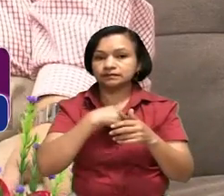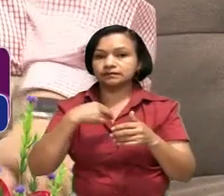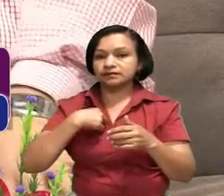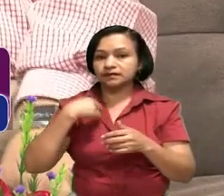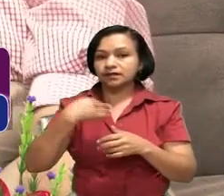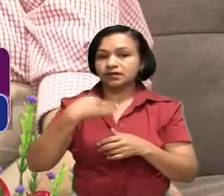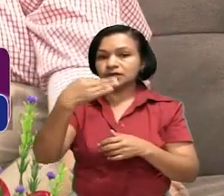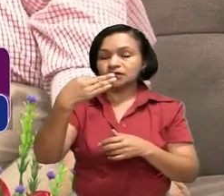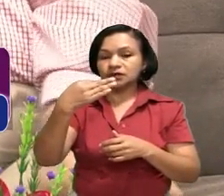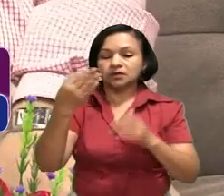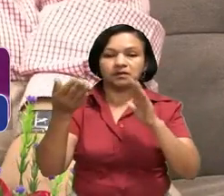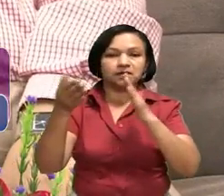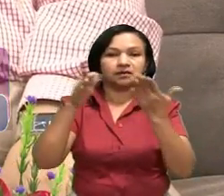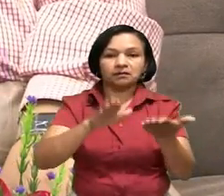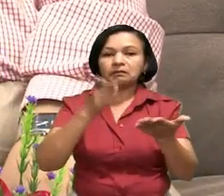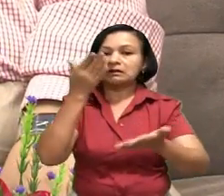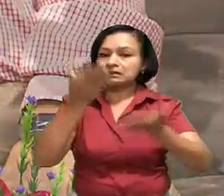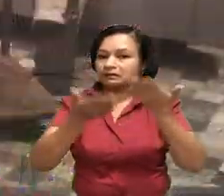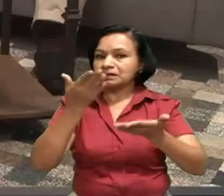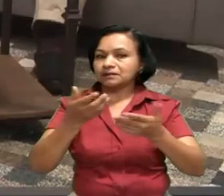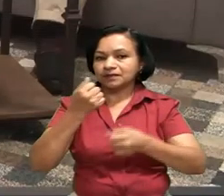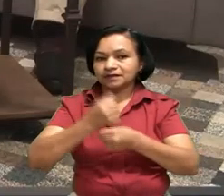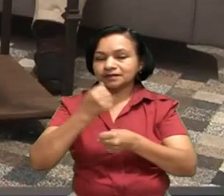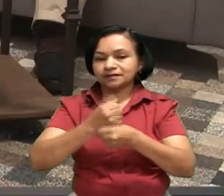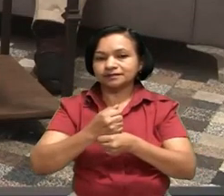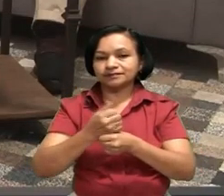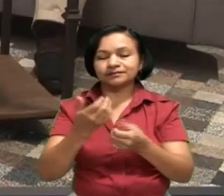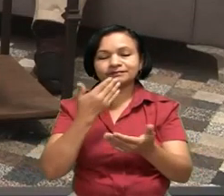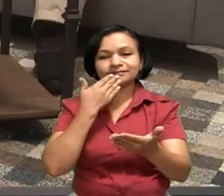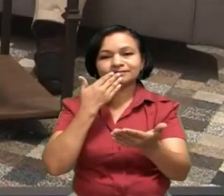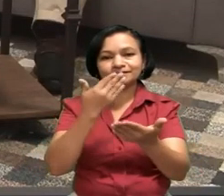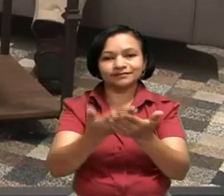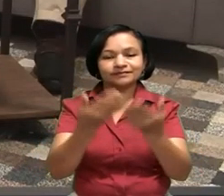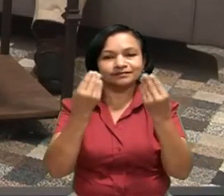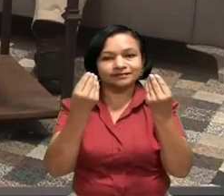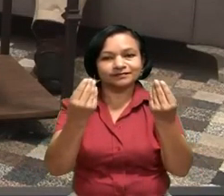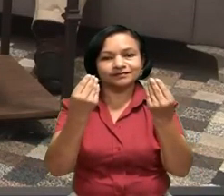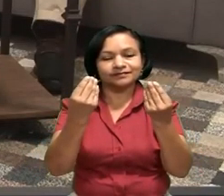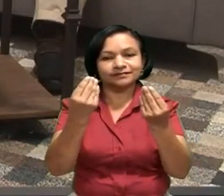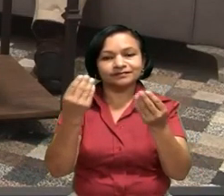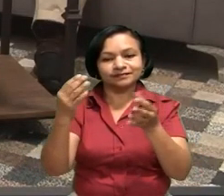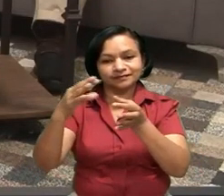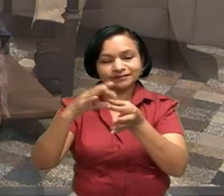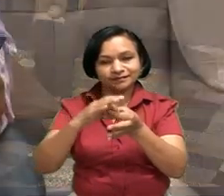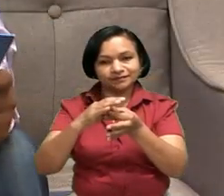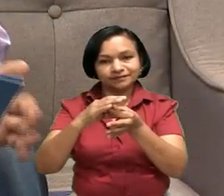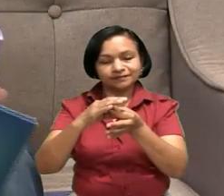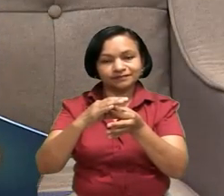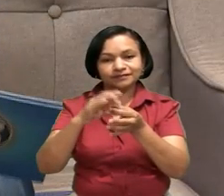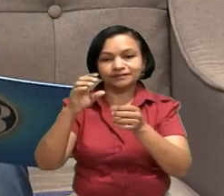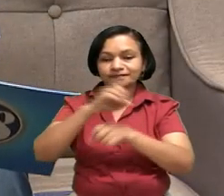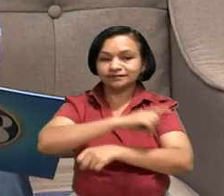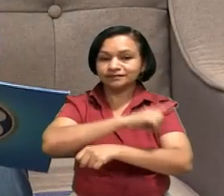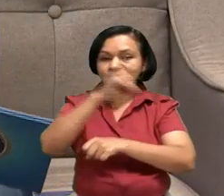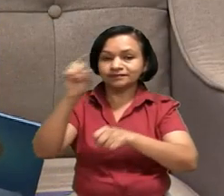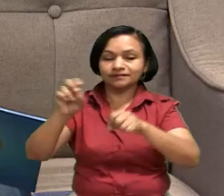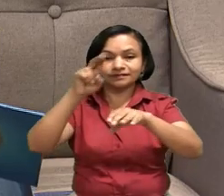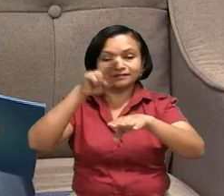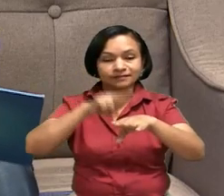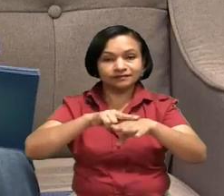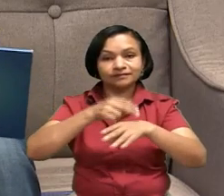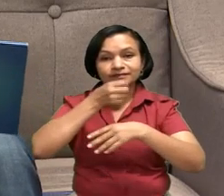en el ocaso de nuestra vida profesional dos meses no me resta más que agradecerle su compañía bueno día nacional del periodista y también una